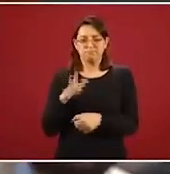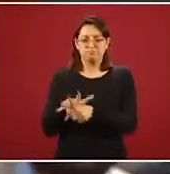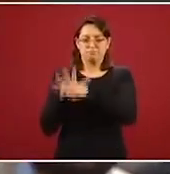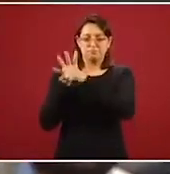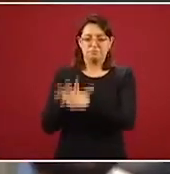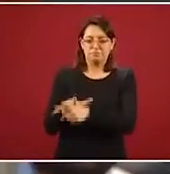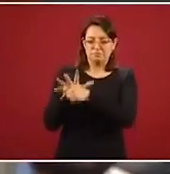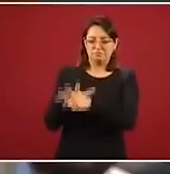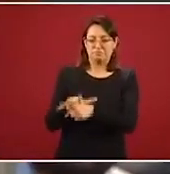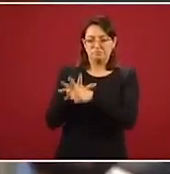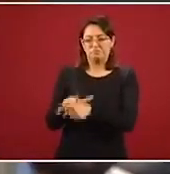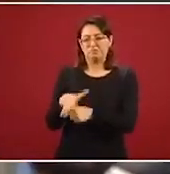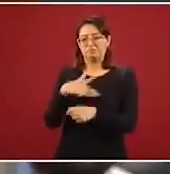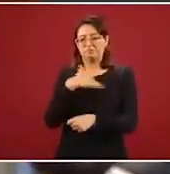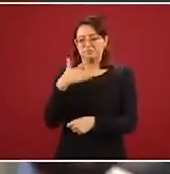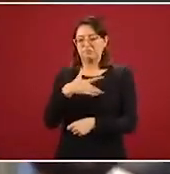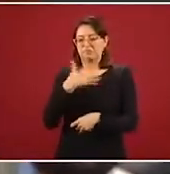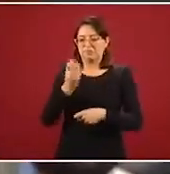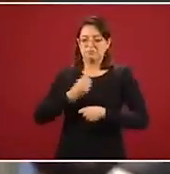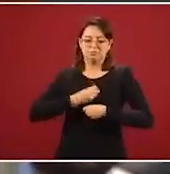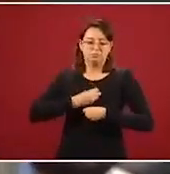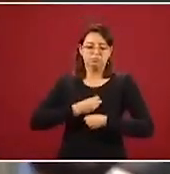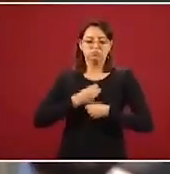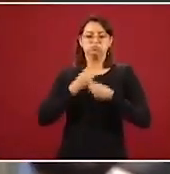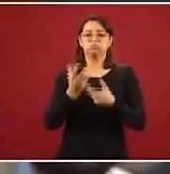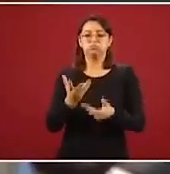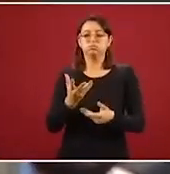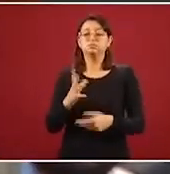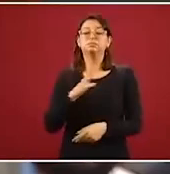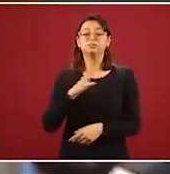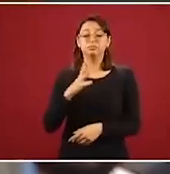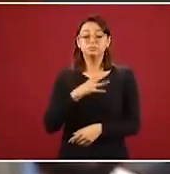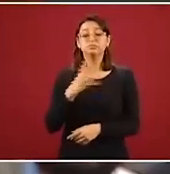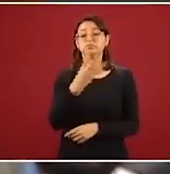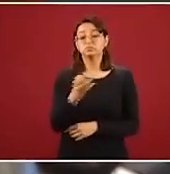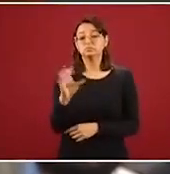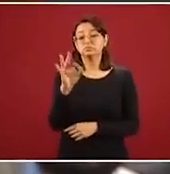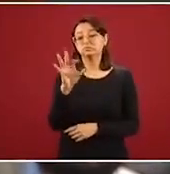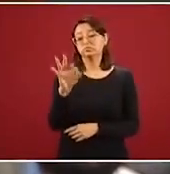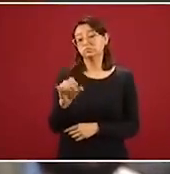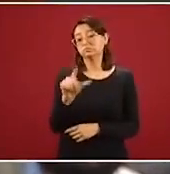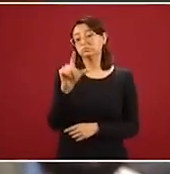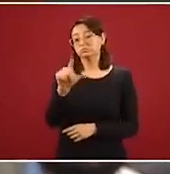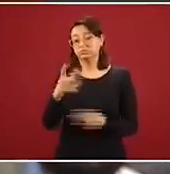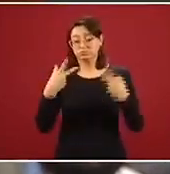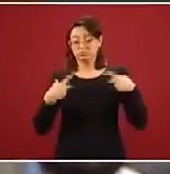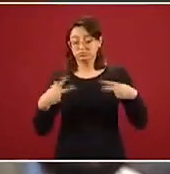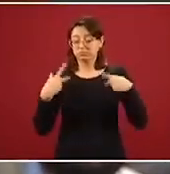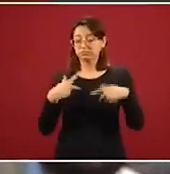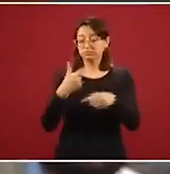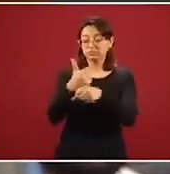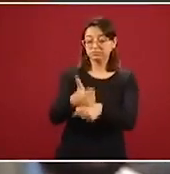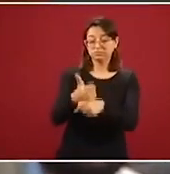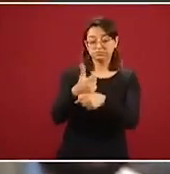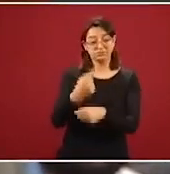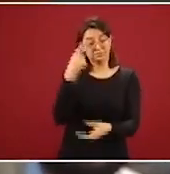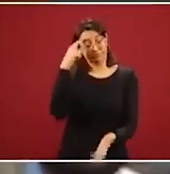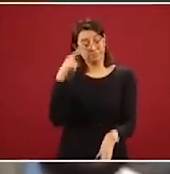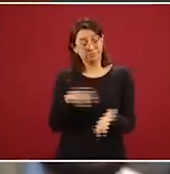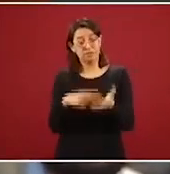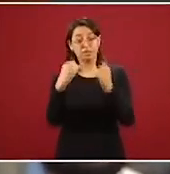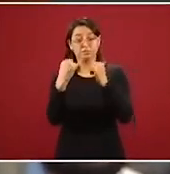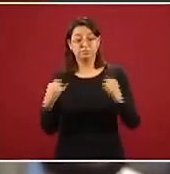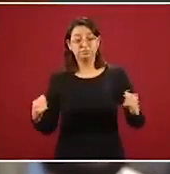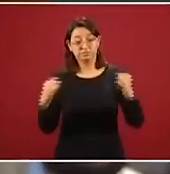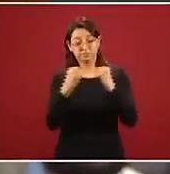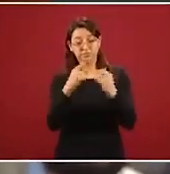de esa manera, Celis, diciendo que fueron 477 pacientes. Creo que la situación del instituto, la